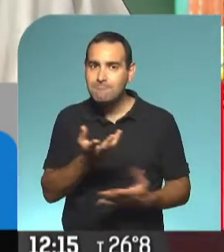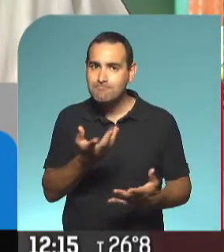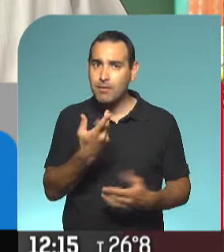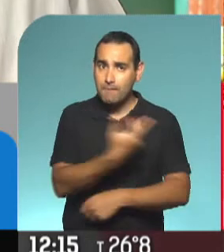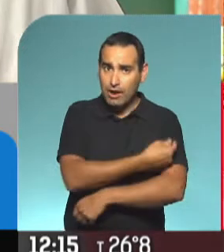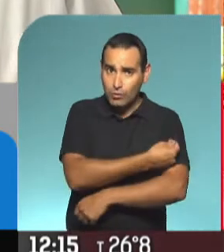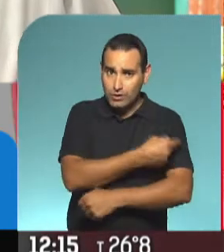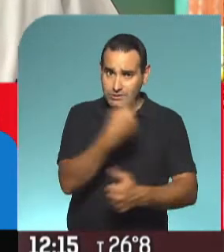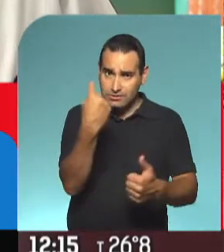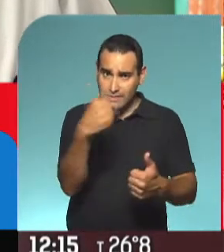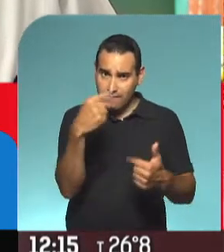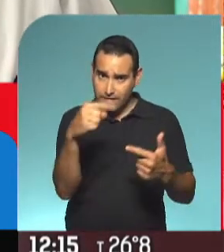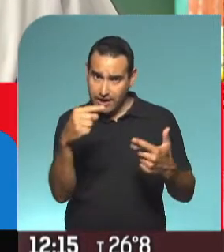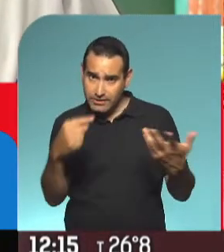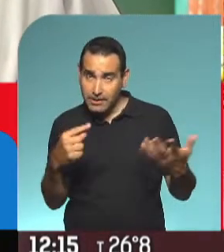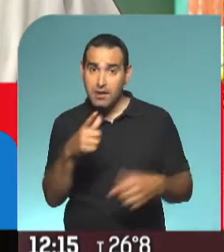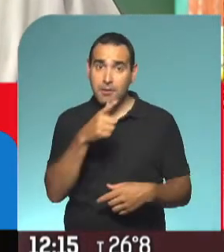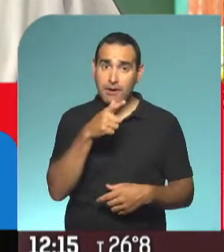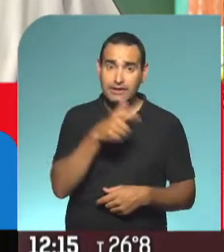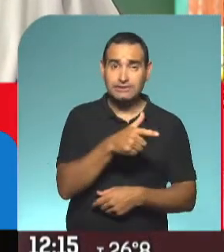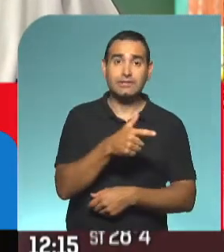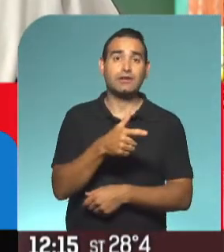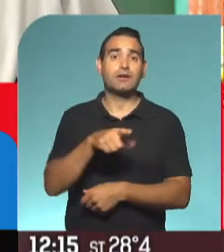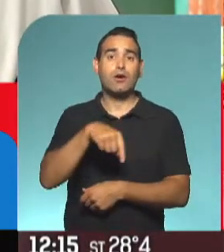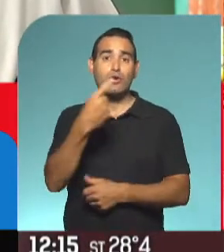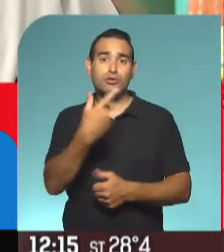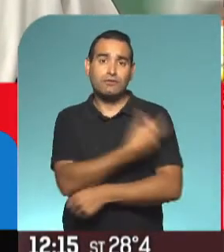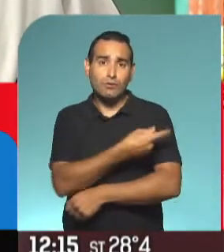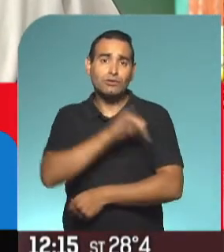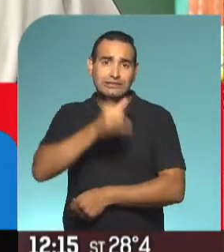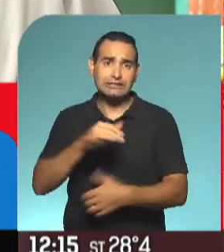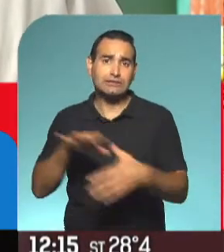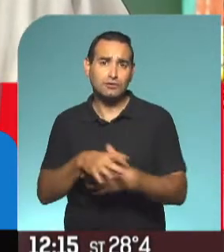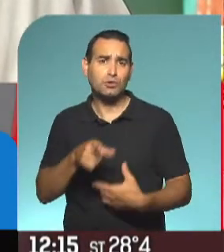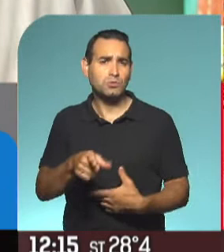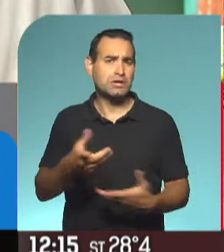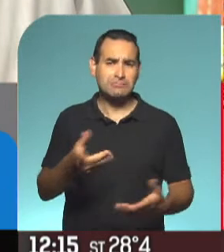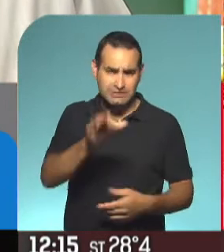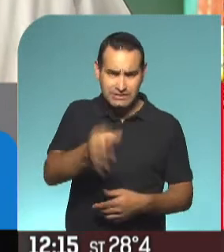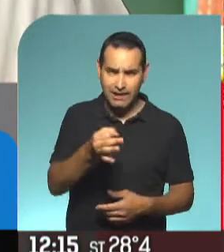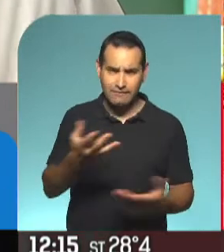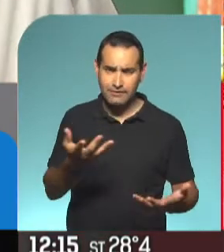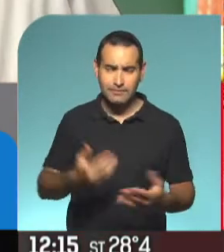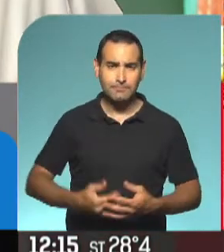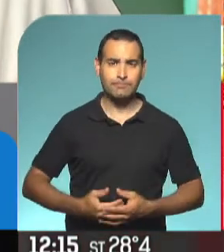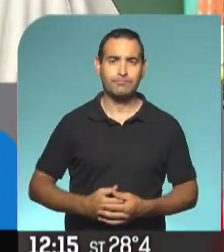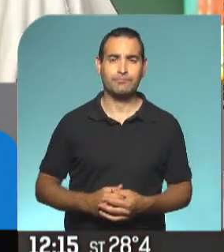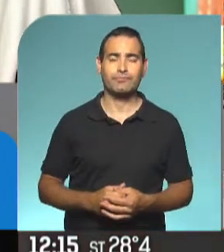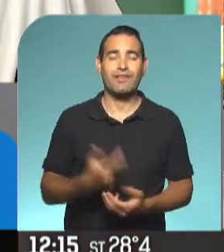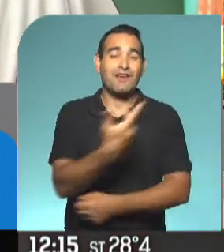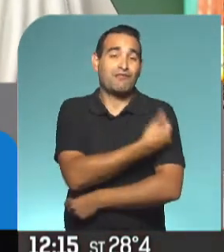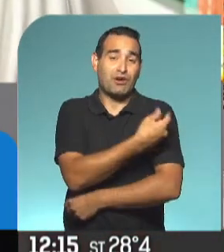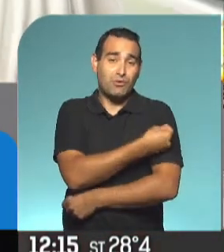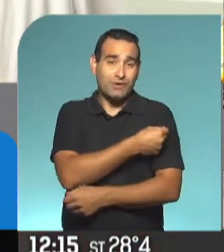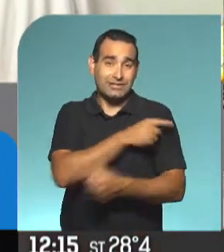aparentemente sería resistente a la Sinovac y no a las otras. ¿Qué se sabe hasta el momento? Bueno, todas las vacunas